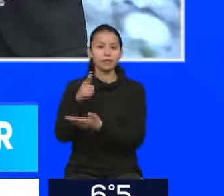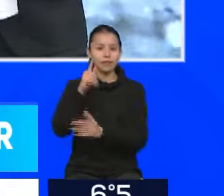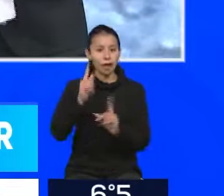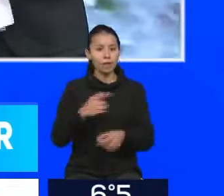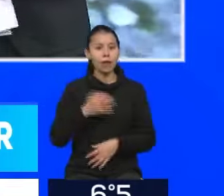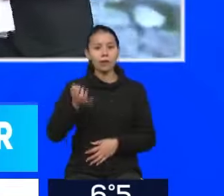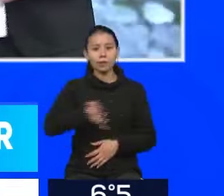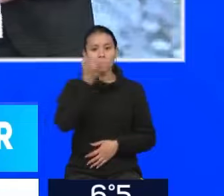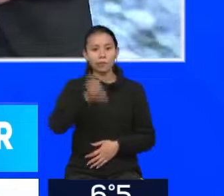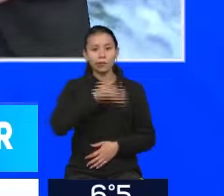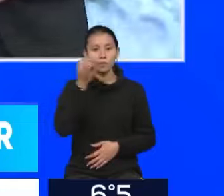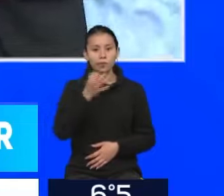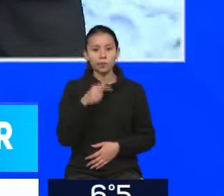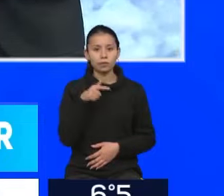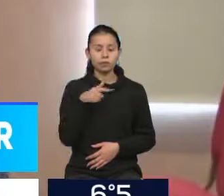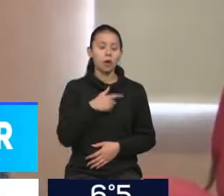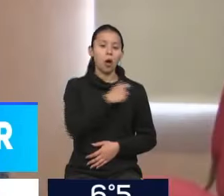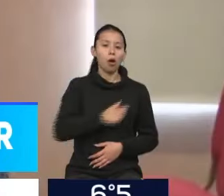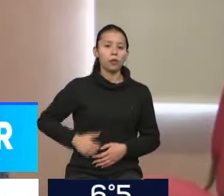gobierno se va a desprender de esto. Escuchemos.